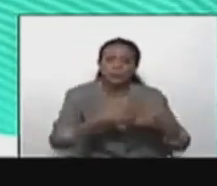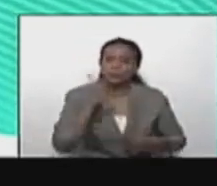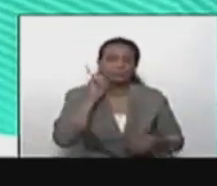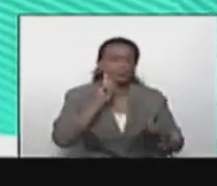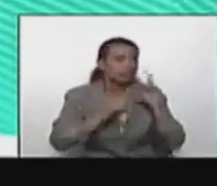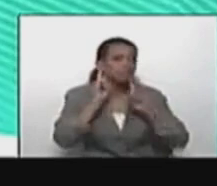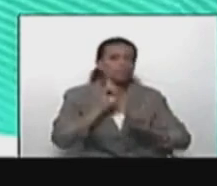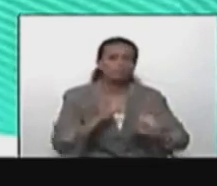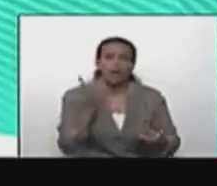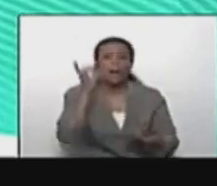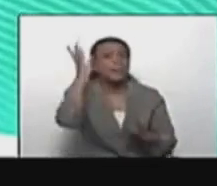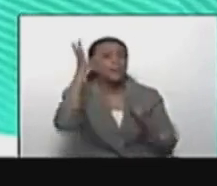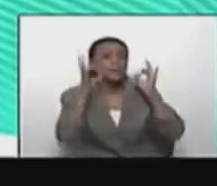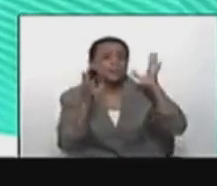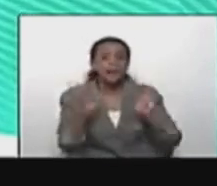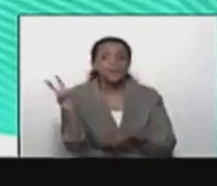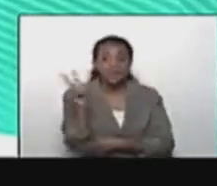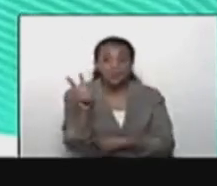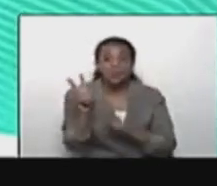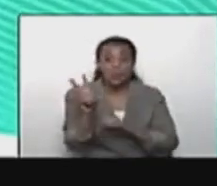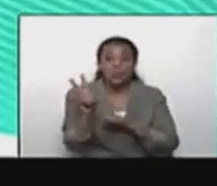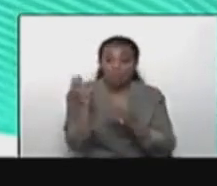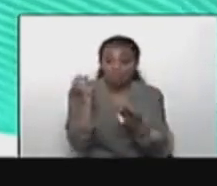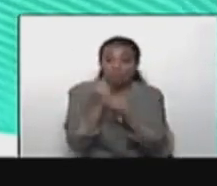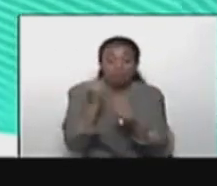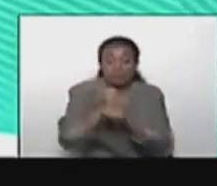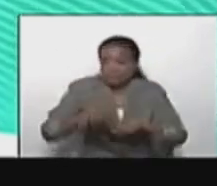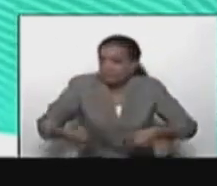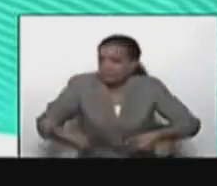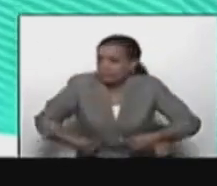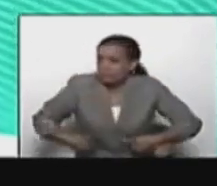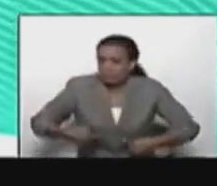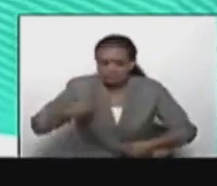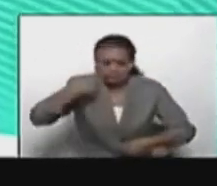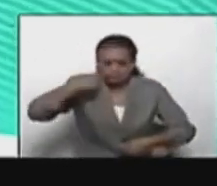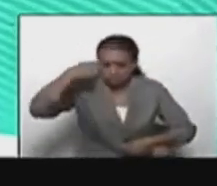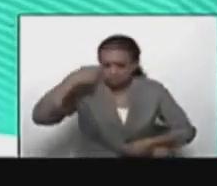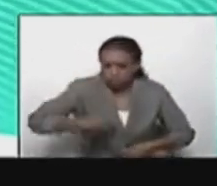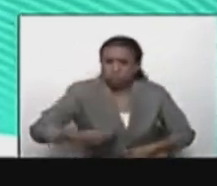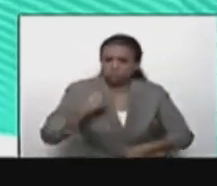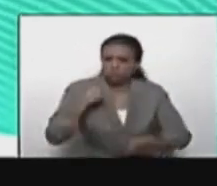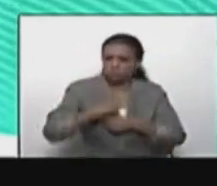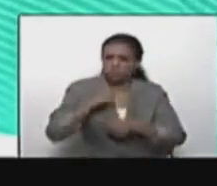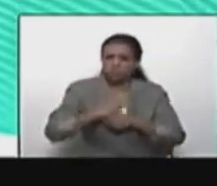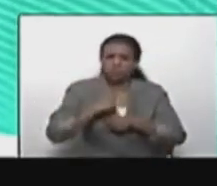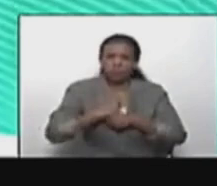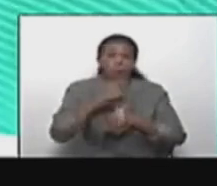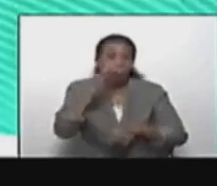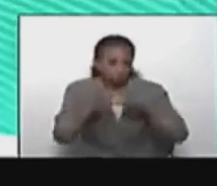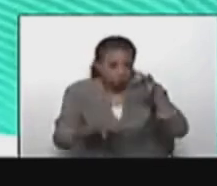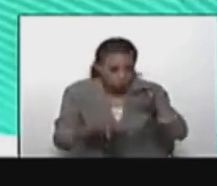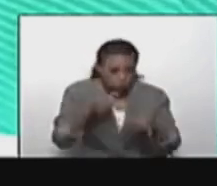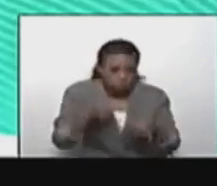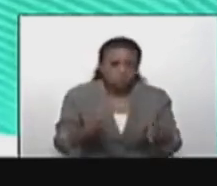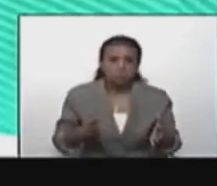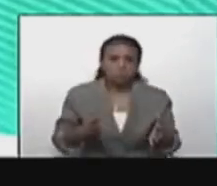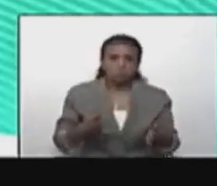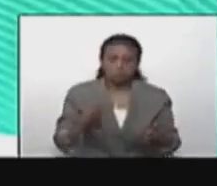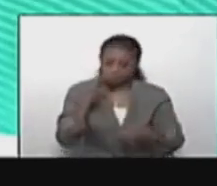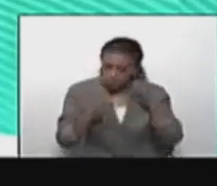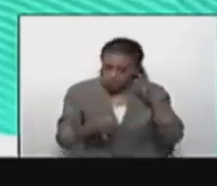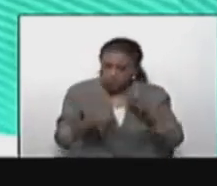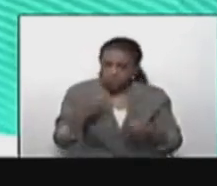mientan. Venezuela está trabajando, sí, muy seriamente, por hacer justicia, por hacer